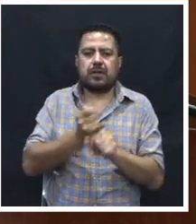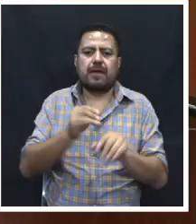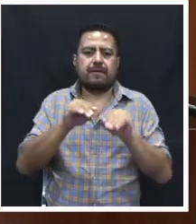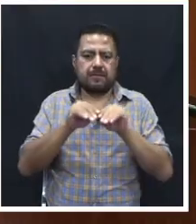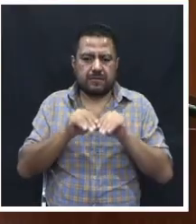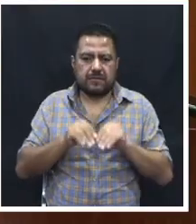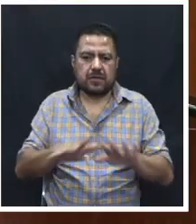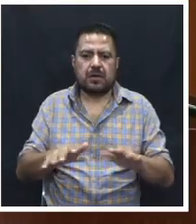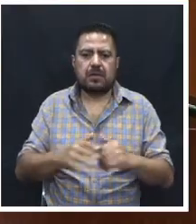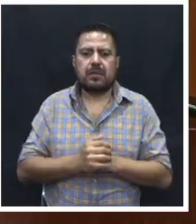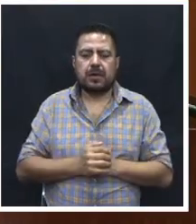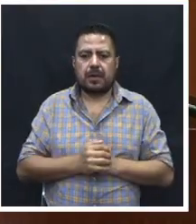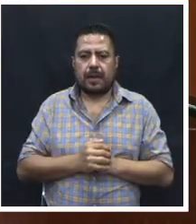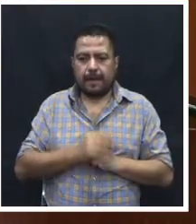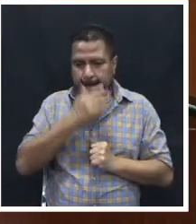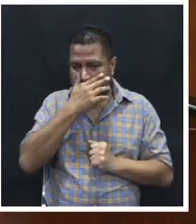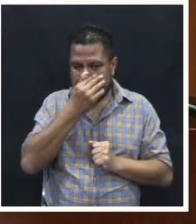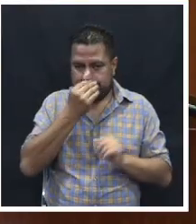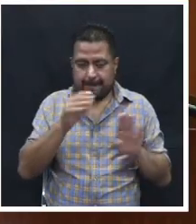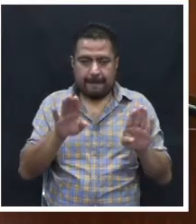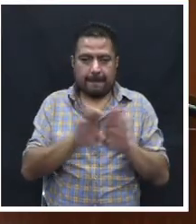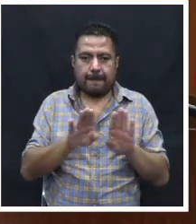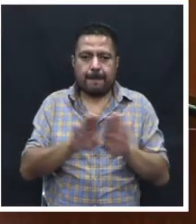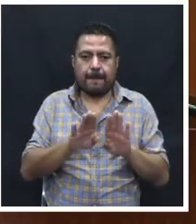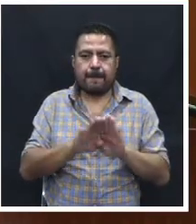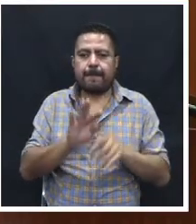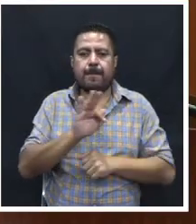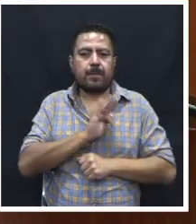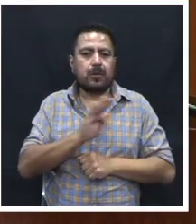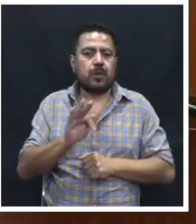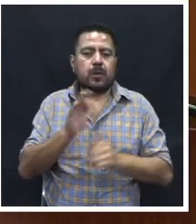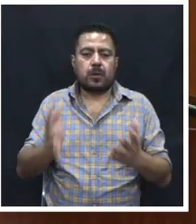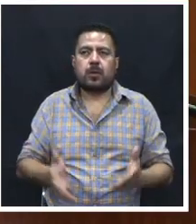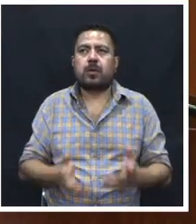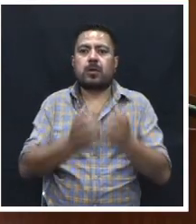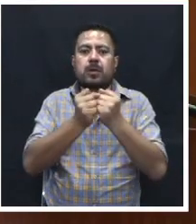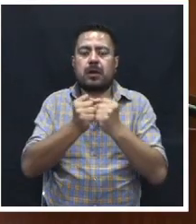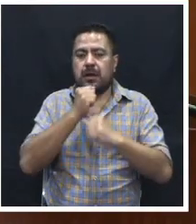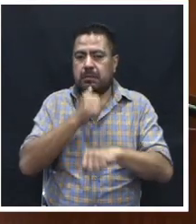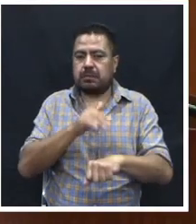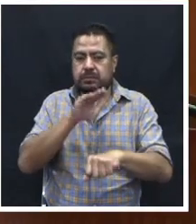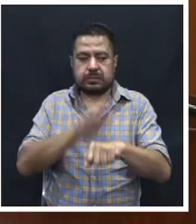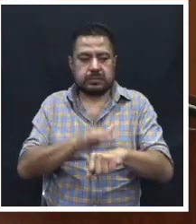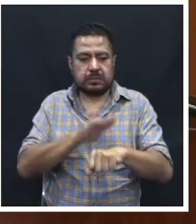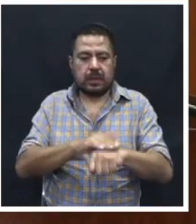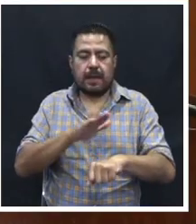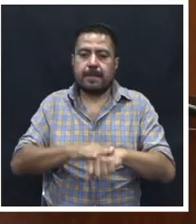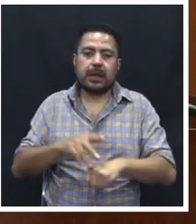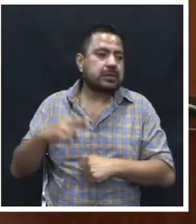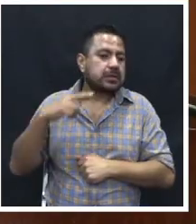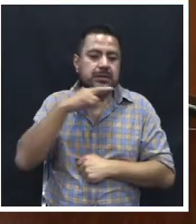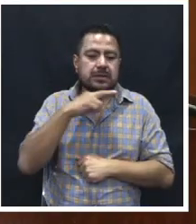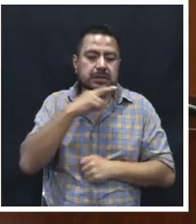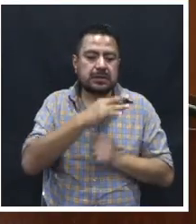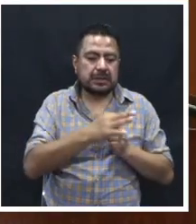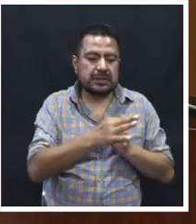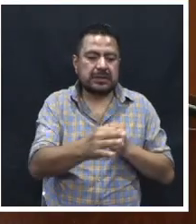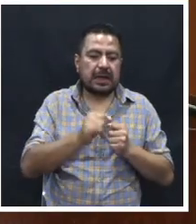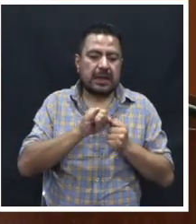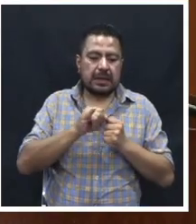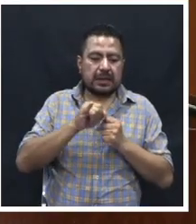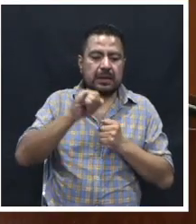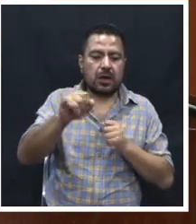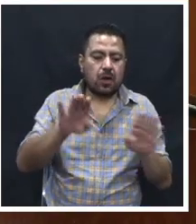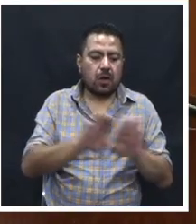información. ¿Cómo podemos lograr que las alertas lleguen más rápido a las comunidades más alejadas?